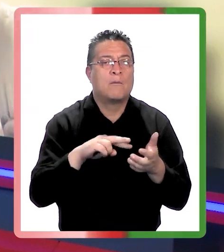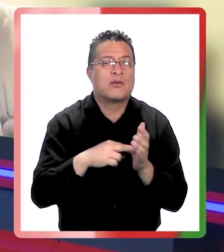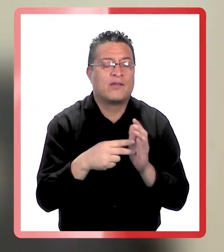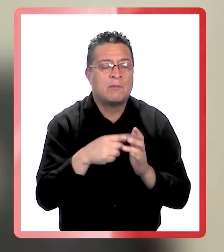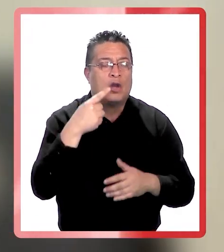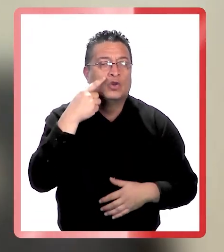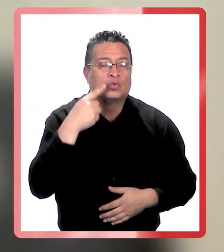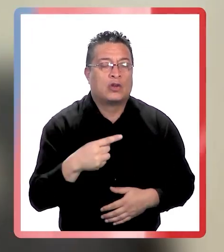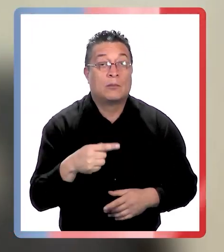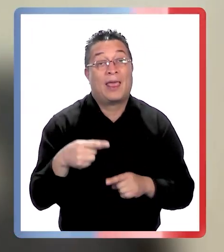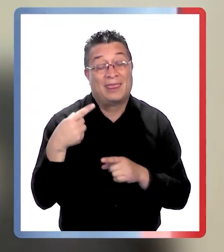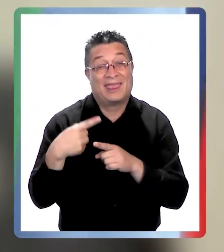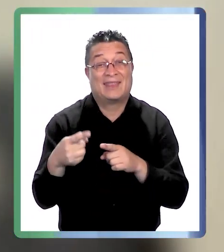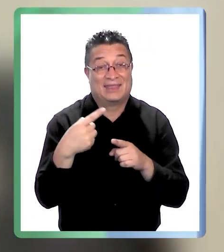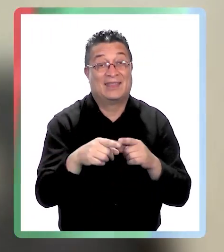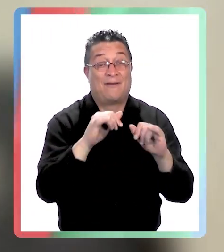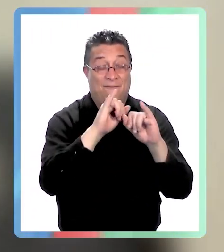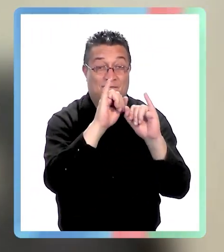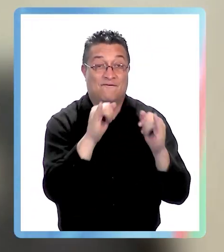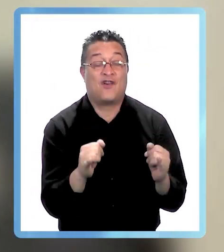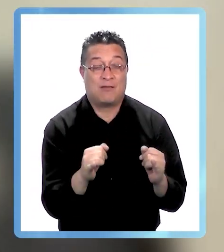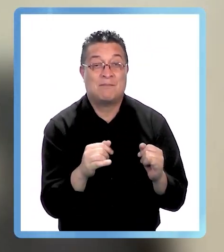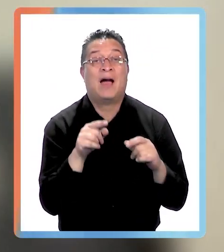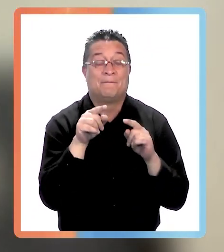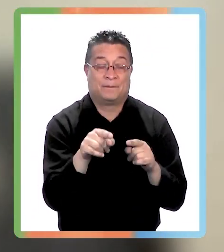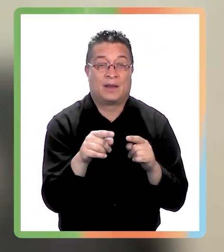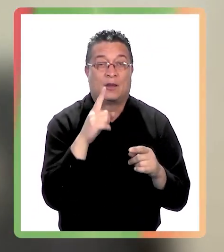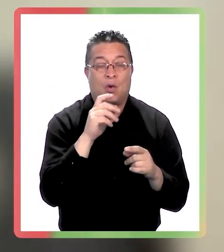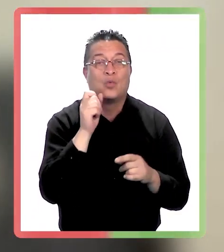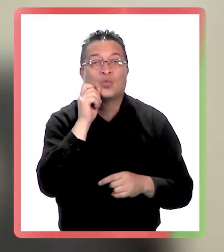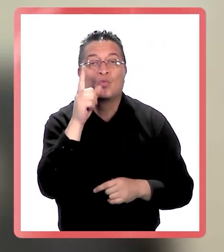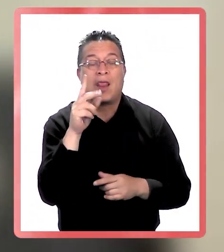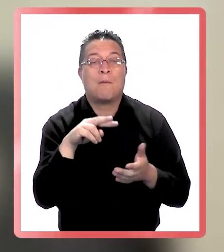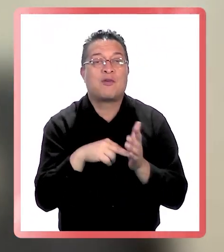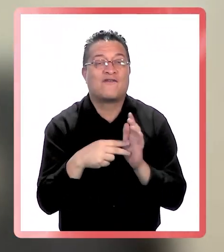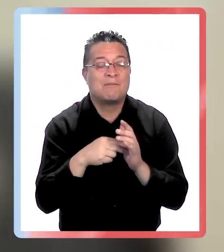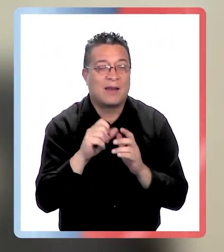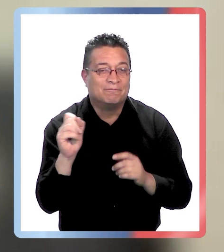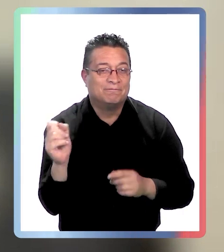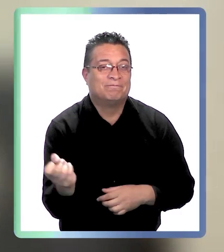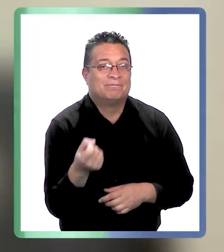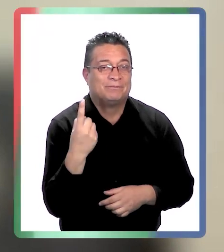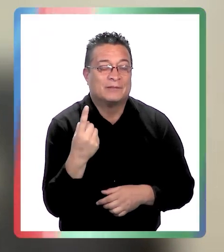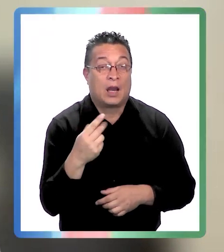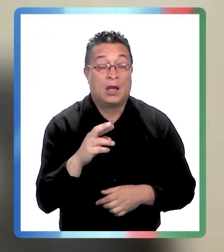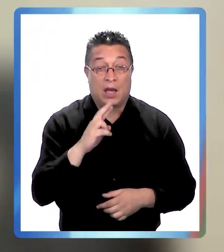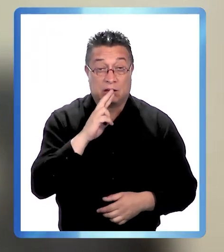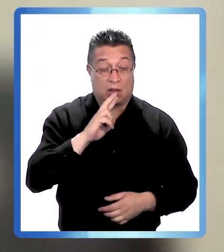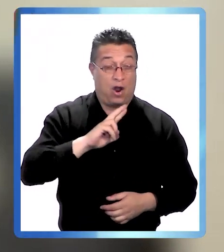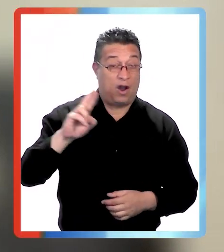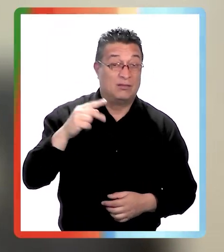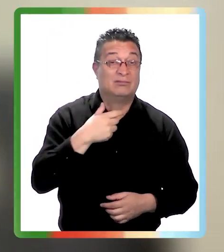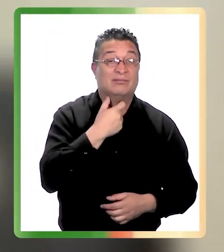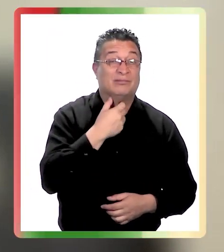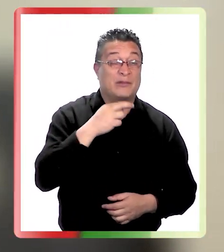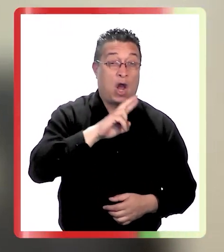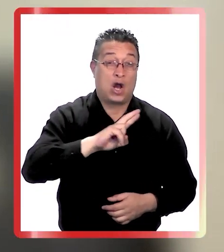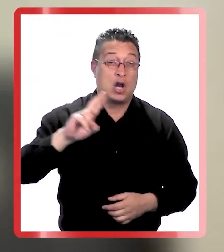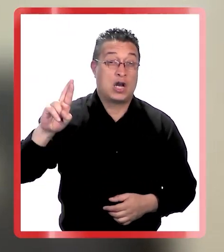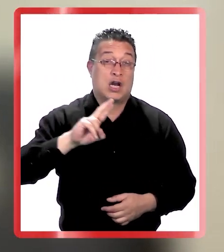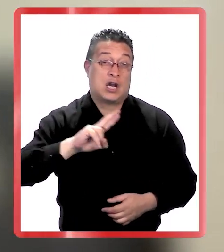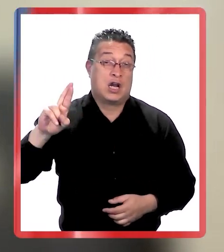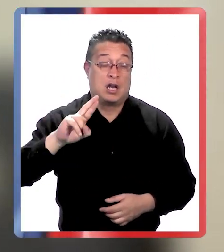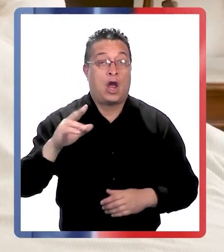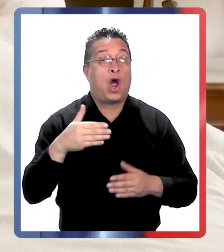de sueño? Hay distintas formas de enfrentarlo, va a depender en el fondo de cuál es el problema inicial, ¿ya? El roncar no es